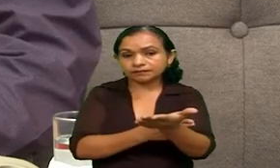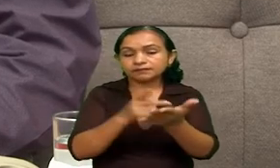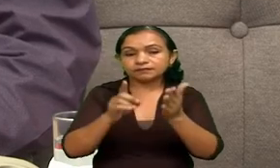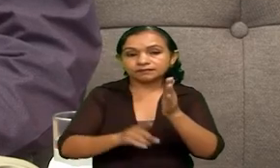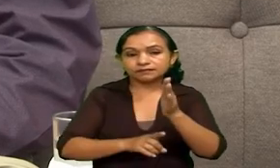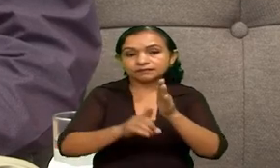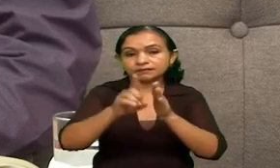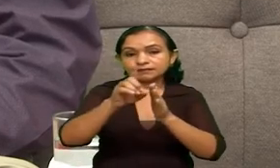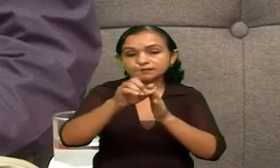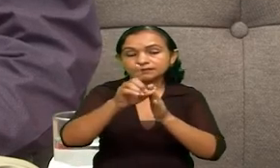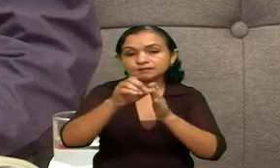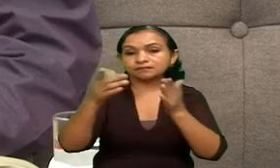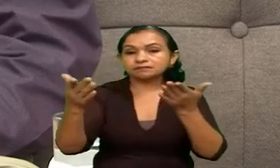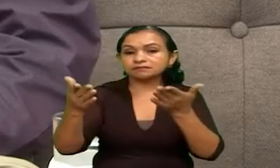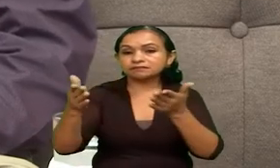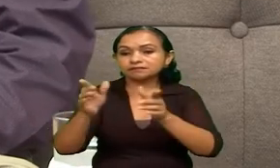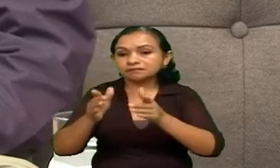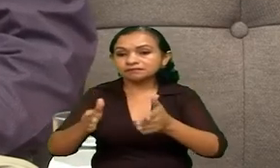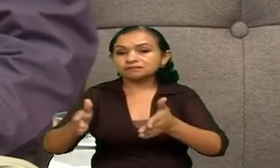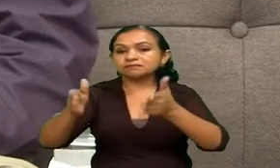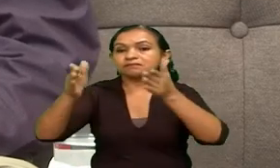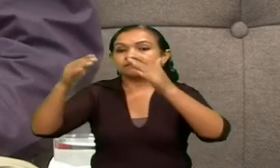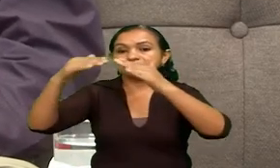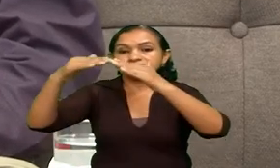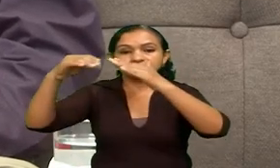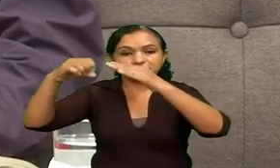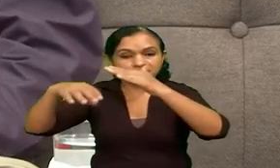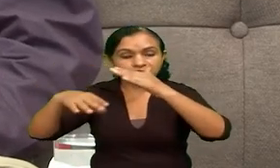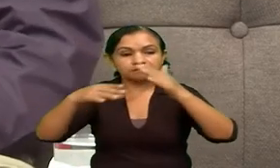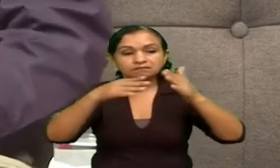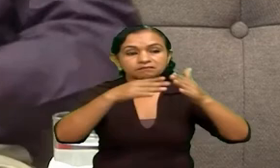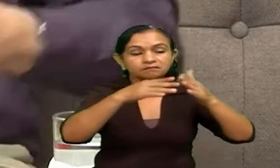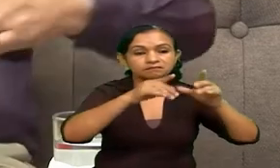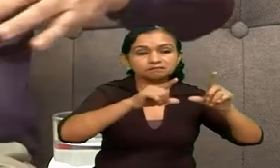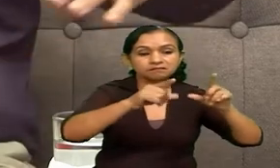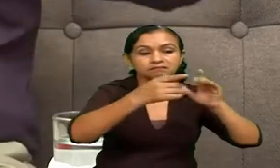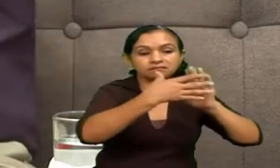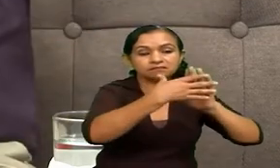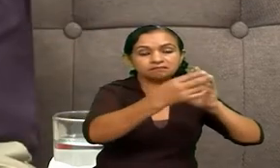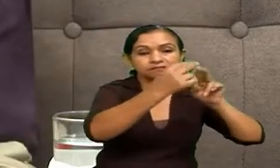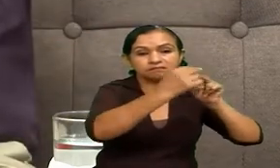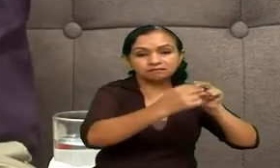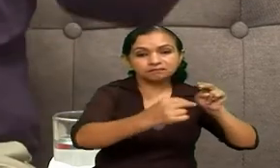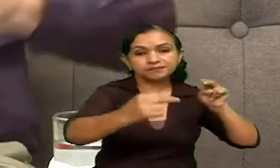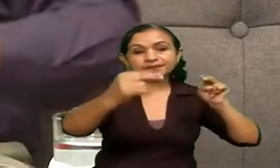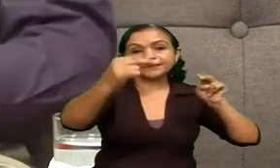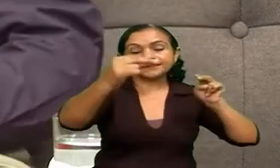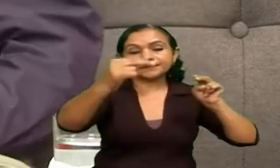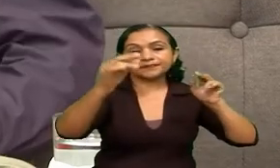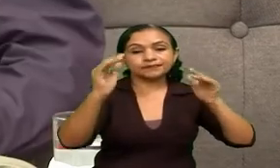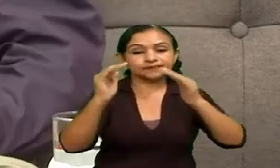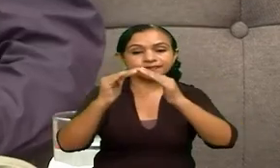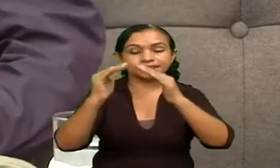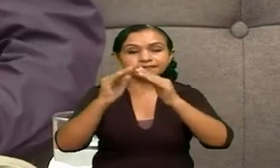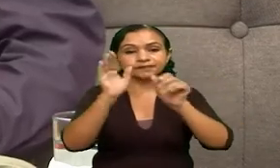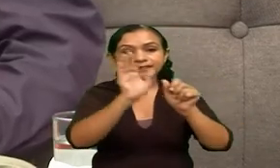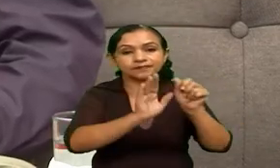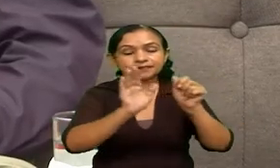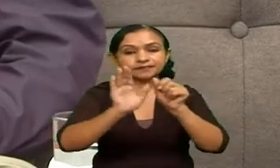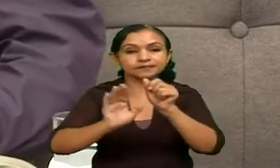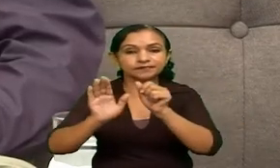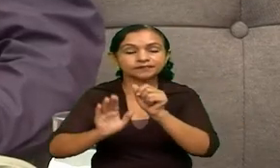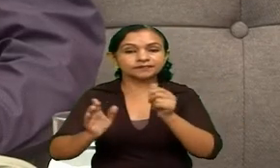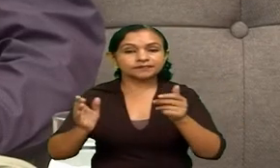desarrollamos, sean plantas de generación, líneas de transmisión, subestaciones eléctricas, redes para llegar a cada vivienda.